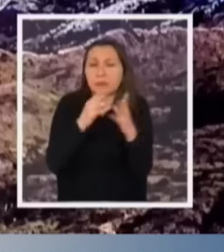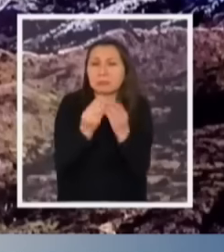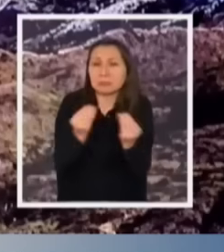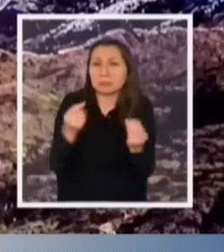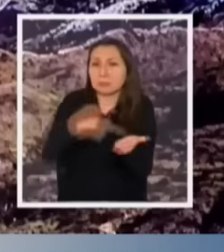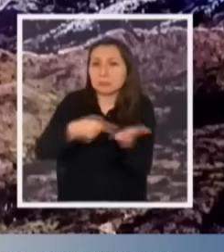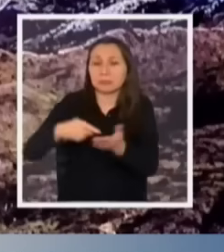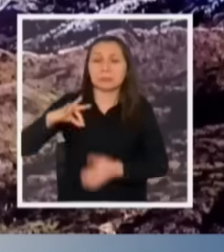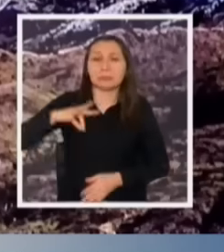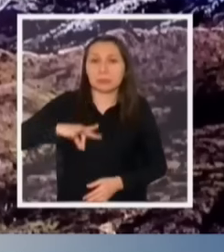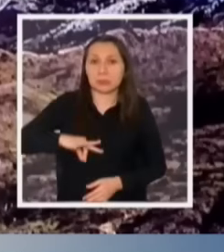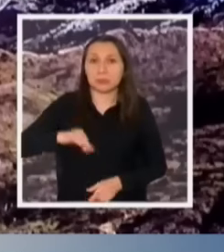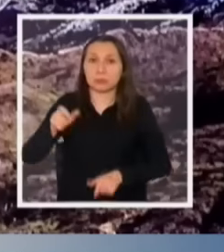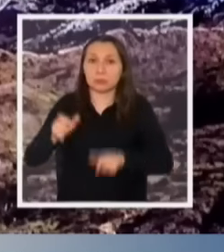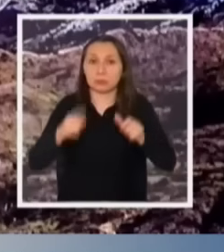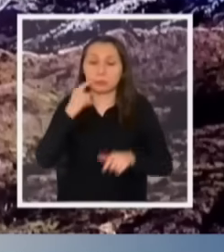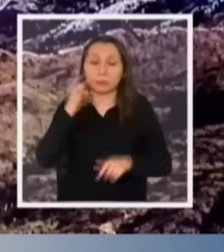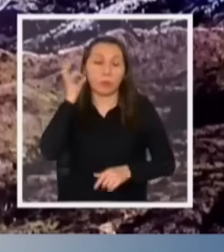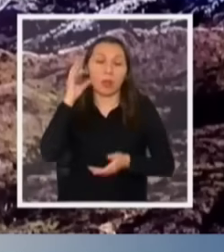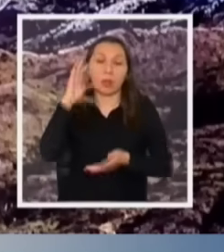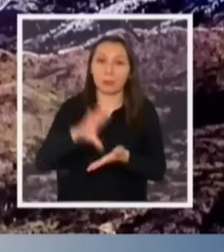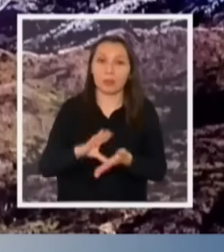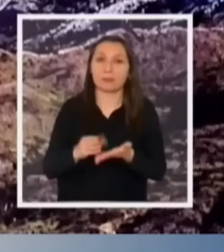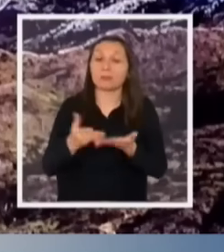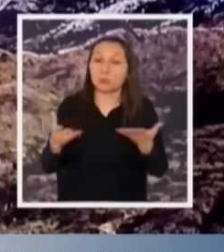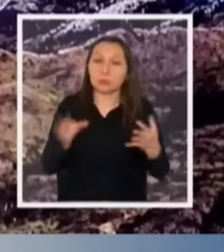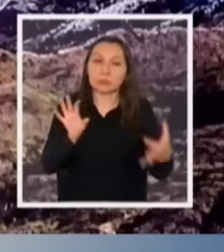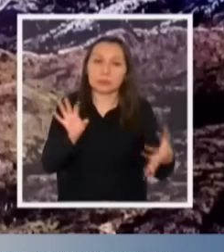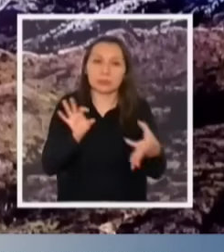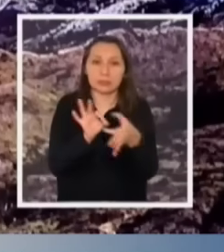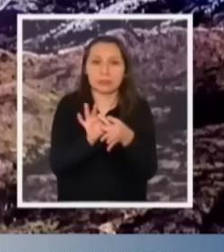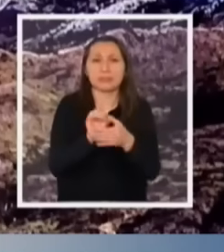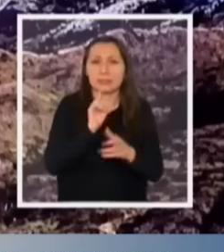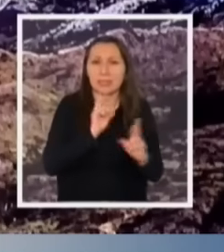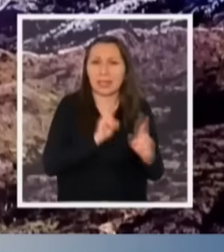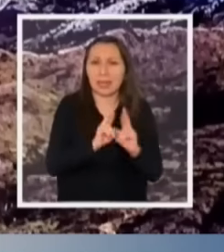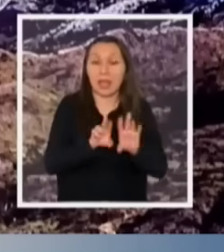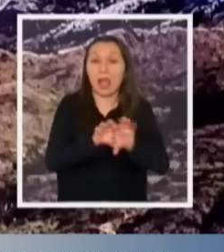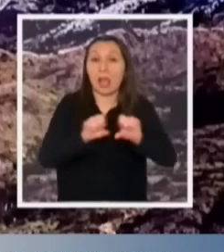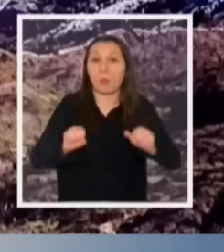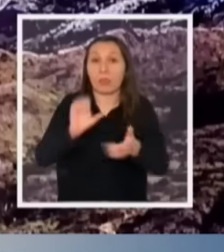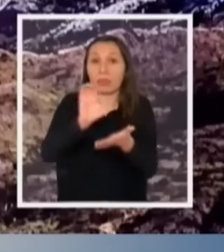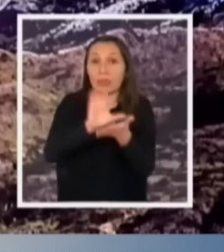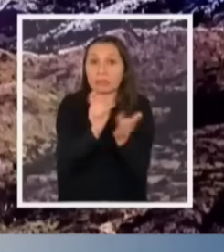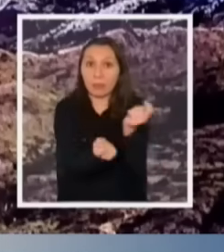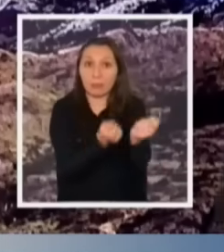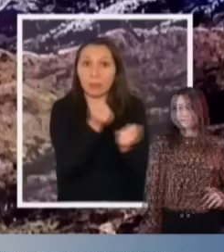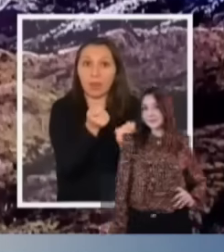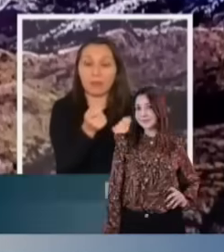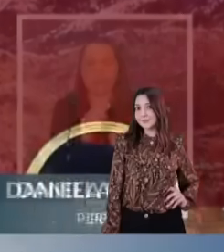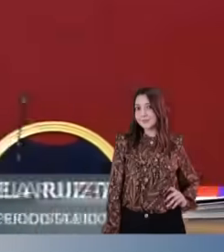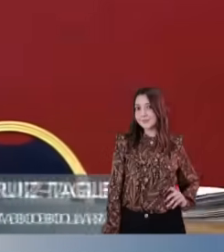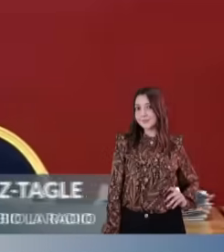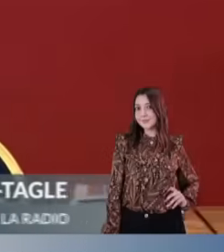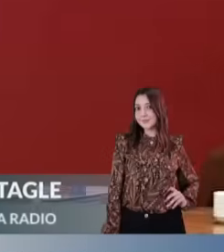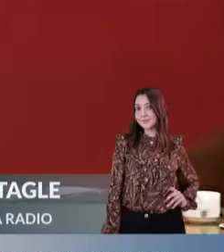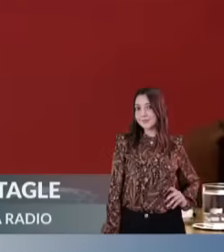cuentos. Bueno, es una jornada más de lo que es este caso Fundaciones. Ya